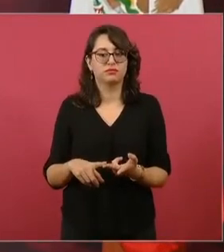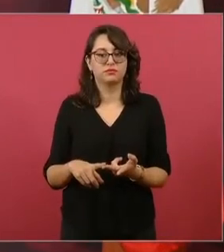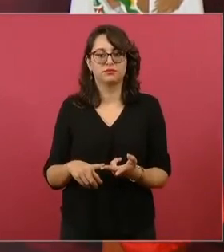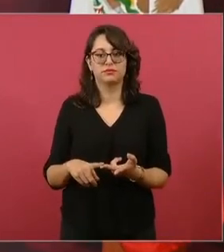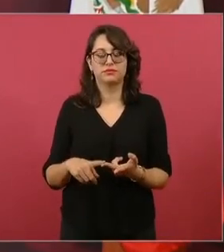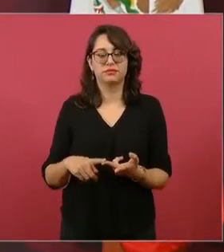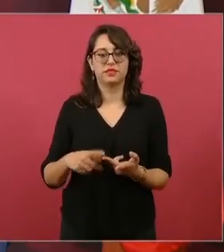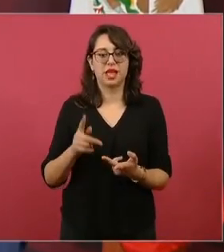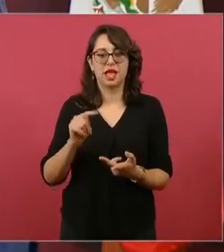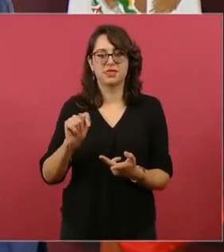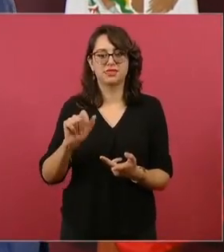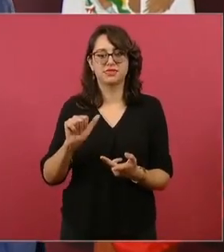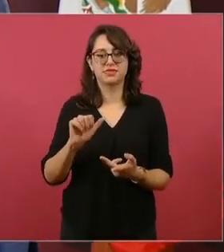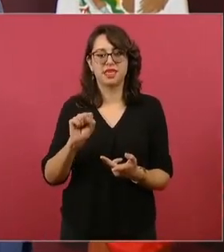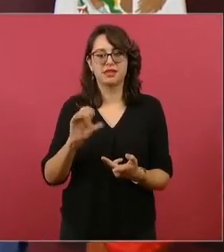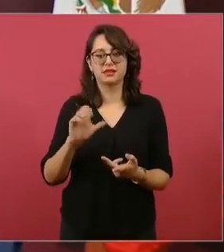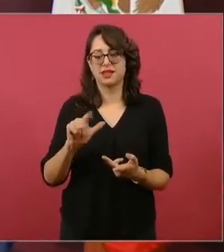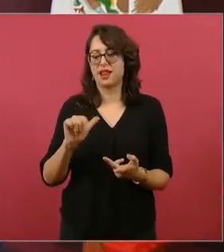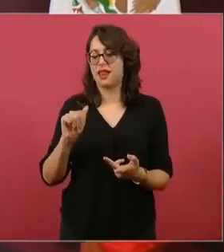tascalate,